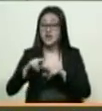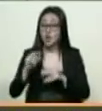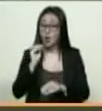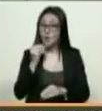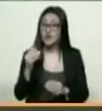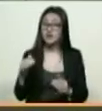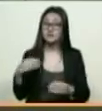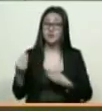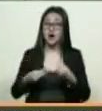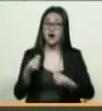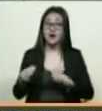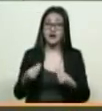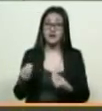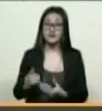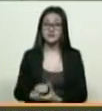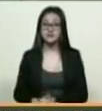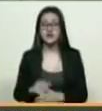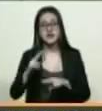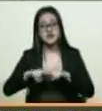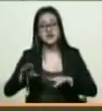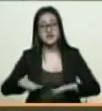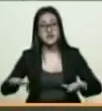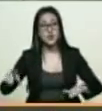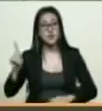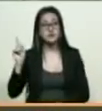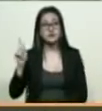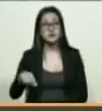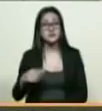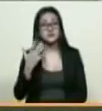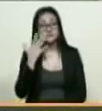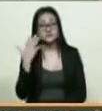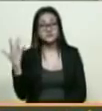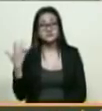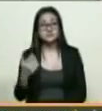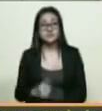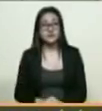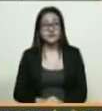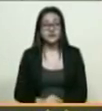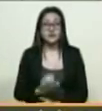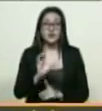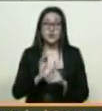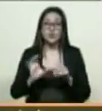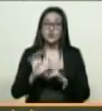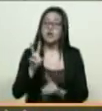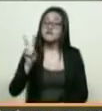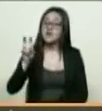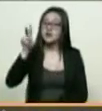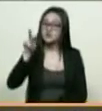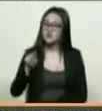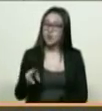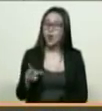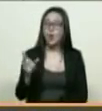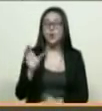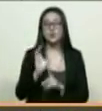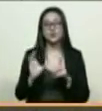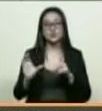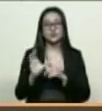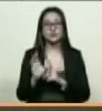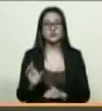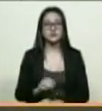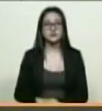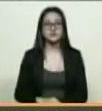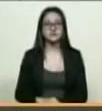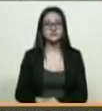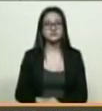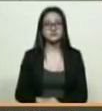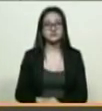Tuvimos niños que vinieron pues a presenciar esta toma cultural, este viernes de cultura. Por supuesto que eso tiene que ir